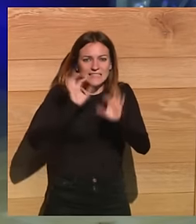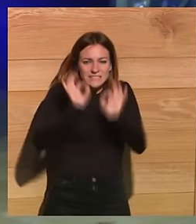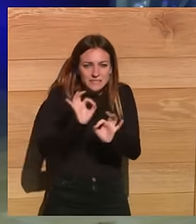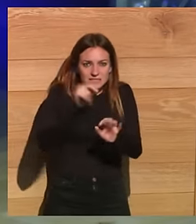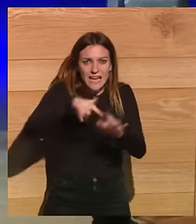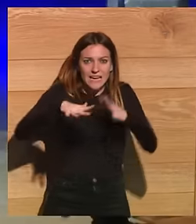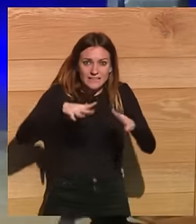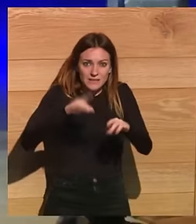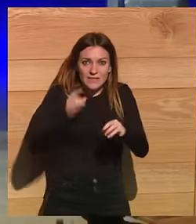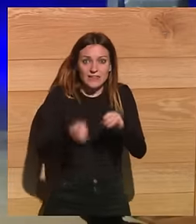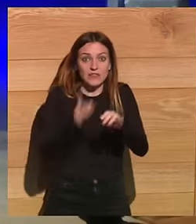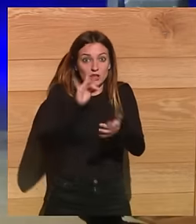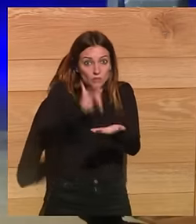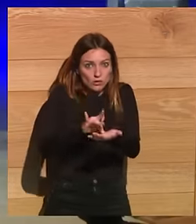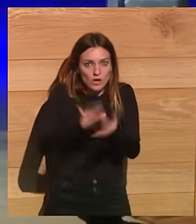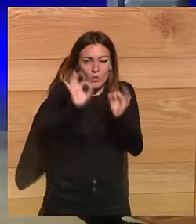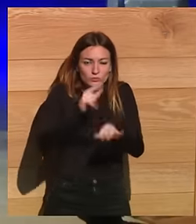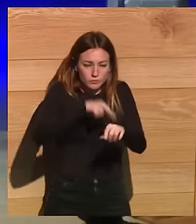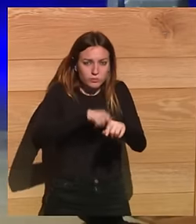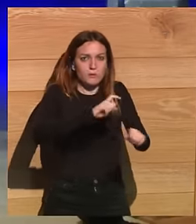se produce esa actividad.